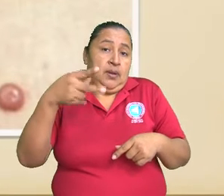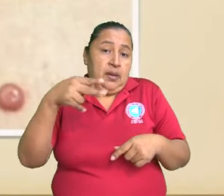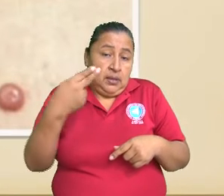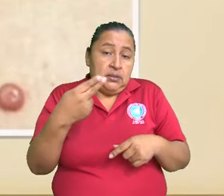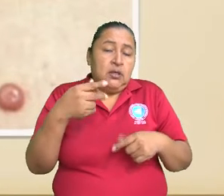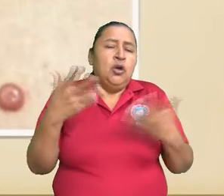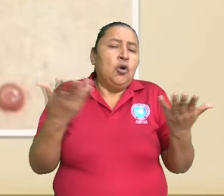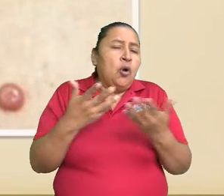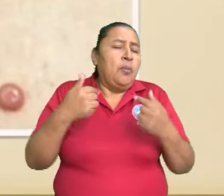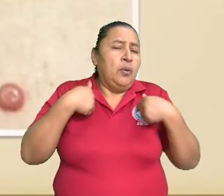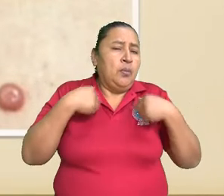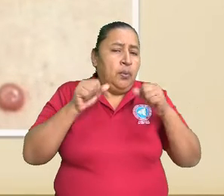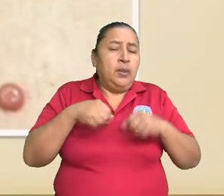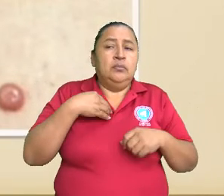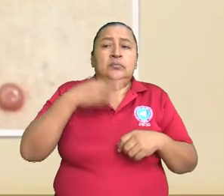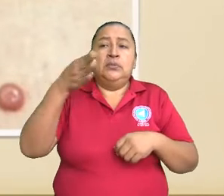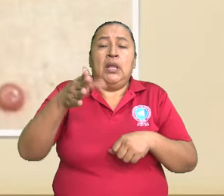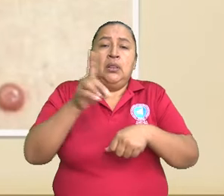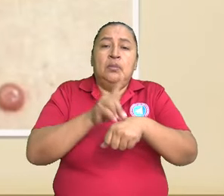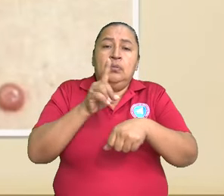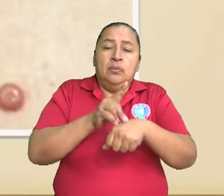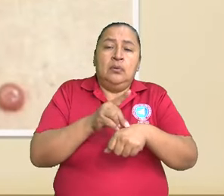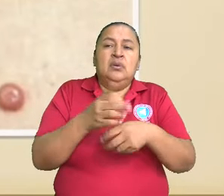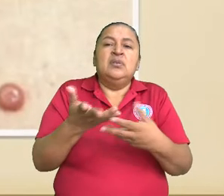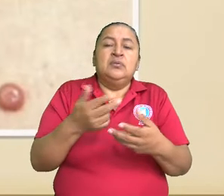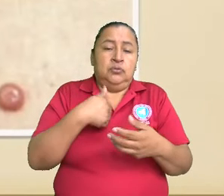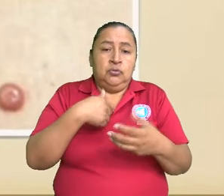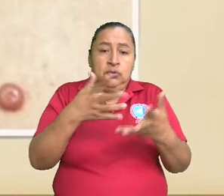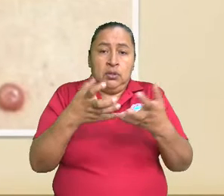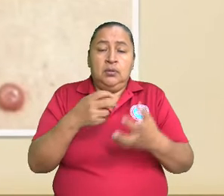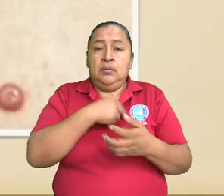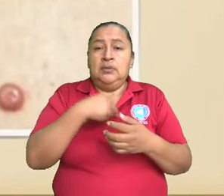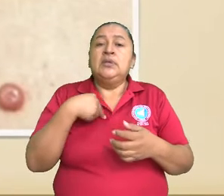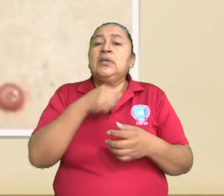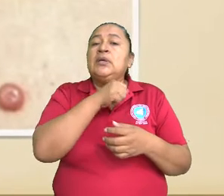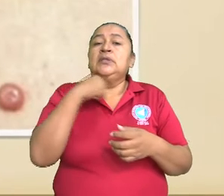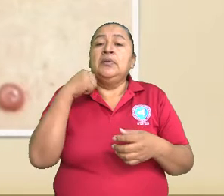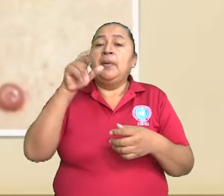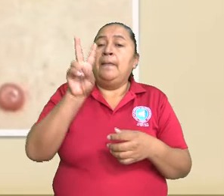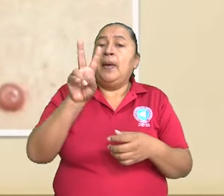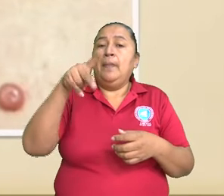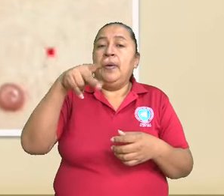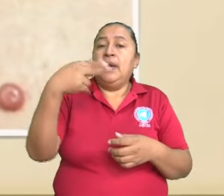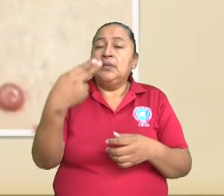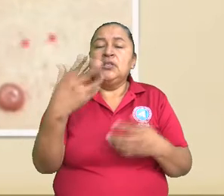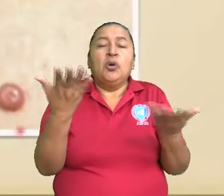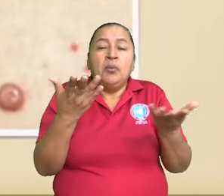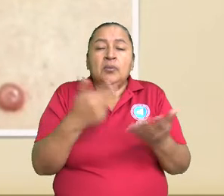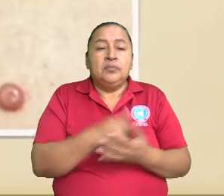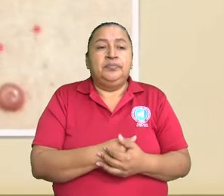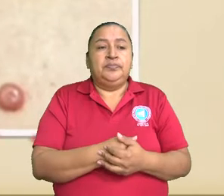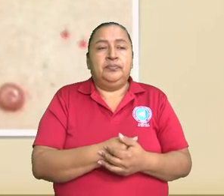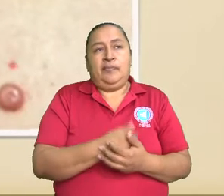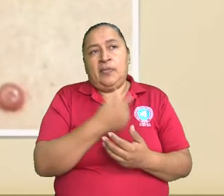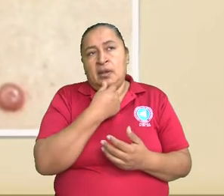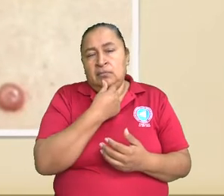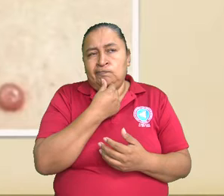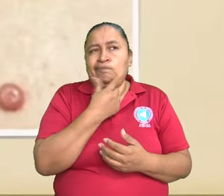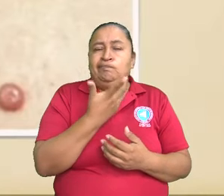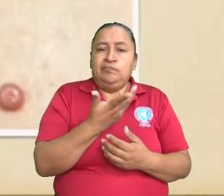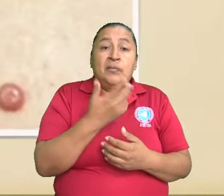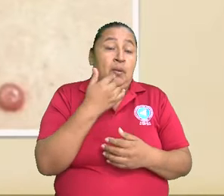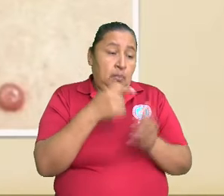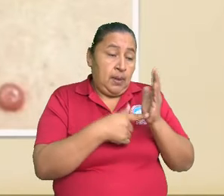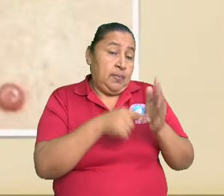puedo presentarme ante una unidad de salud para decir, quiero hacerme la prueba para ver si no soy portador del virus? Sí, si